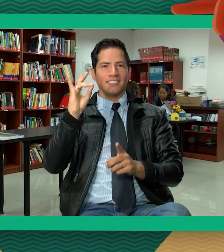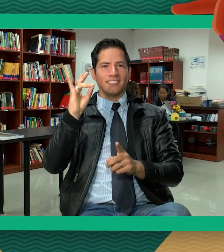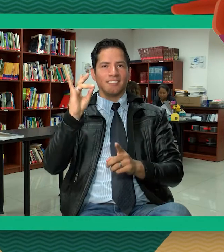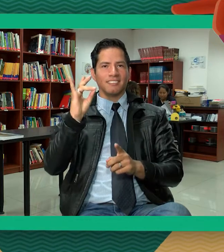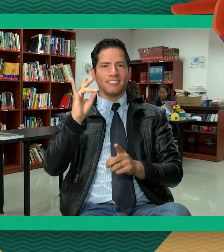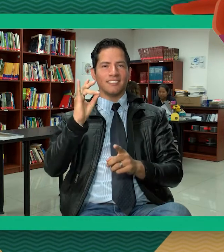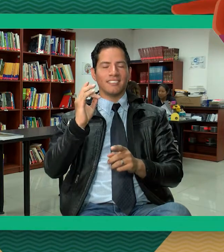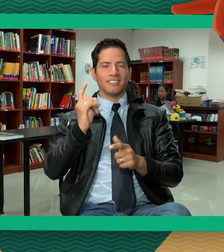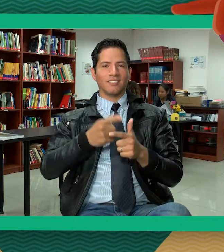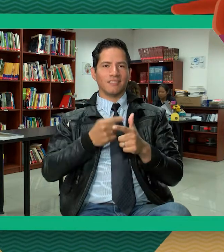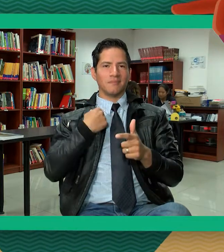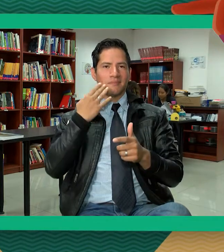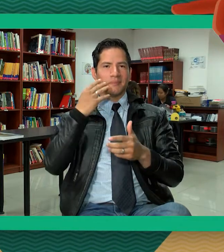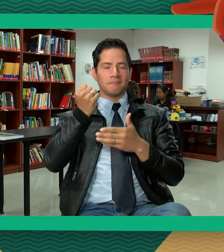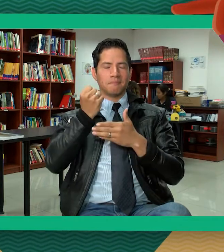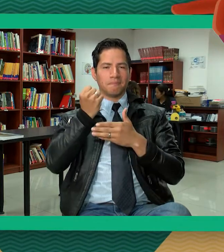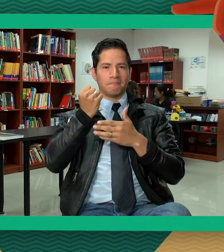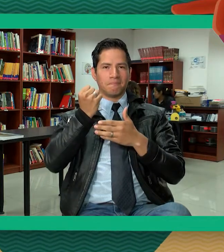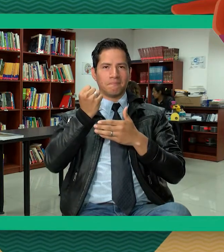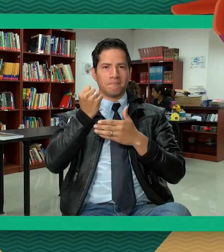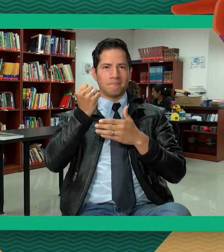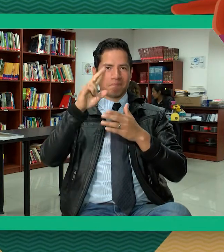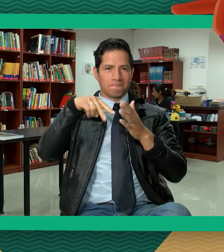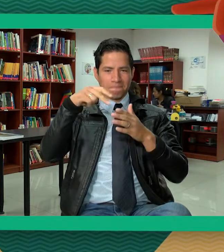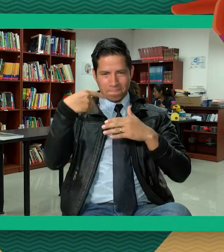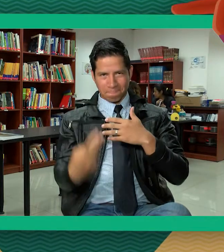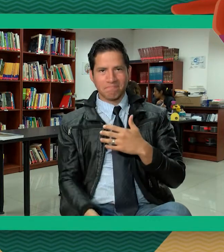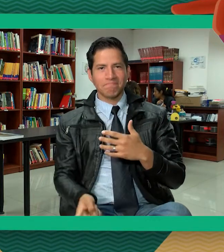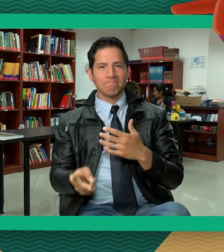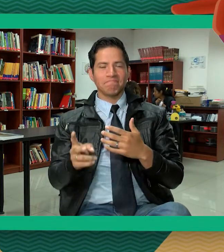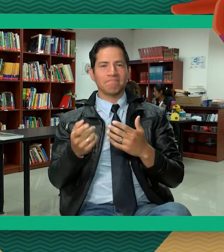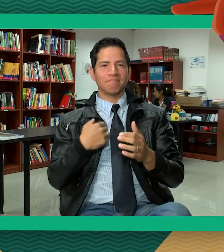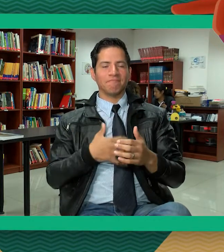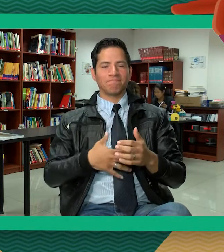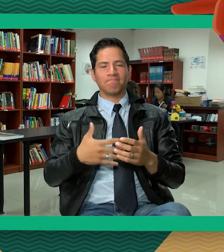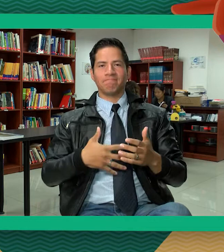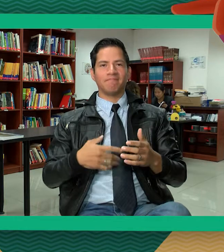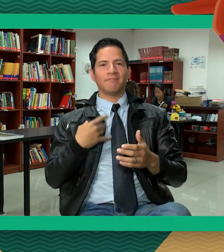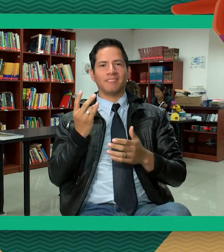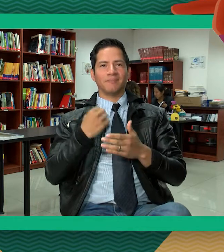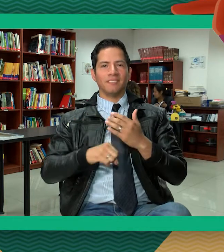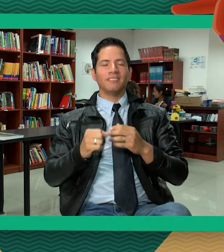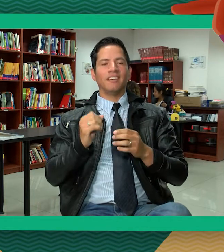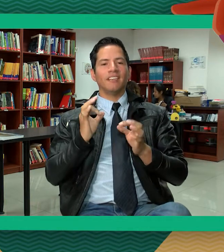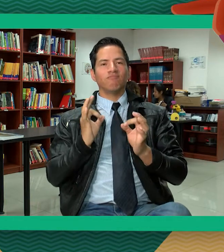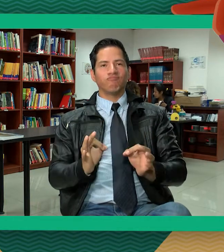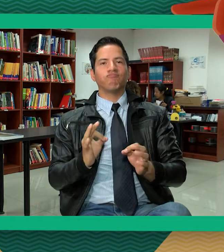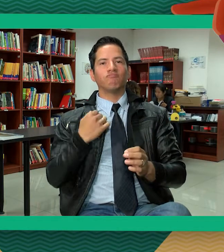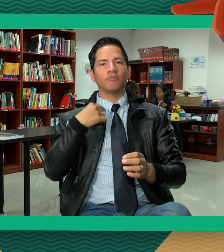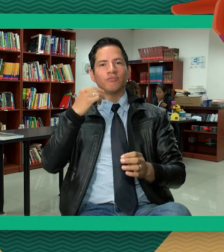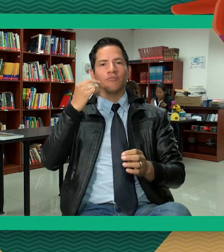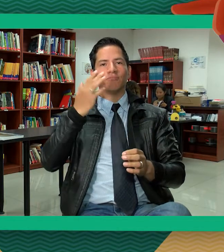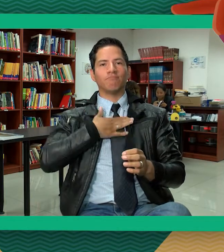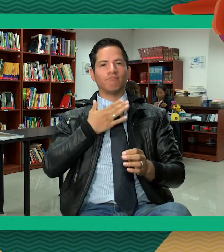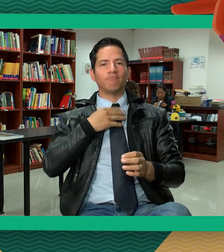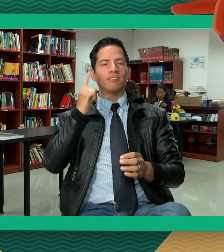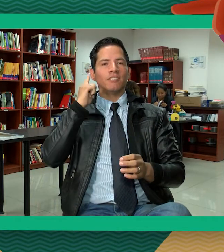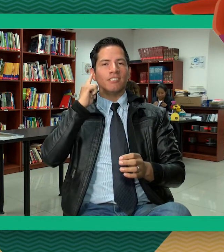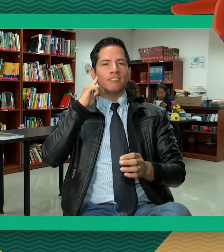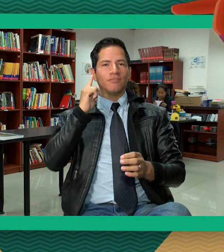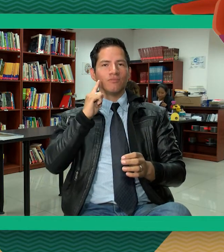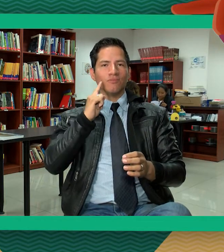Es decir, siete mesino. Y pues parece que mi madre tuvo una caída cuando estaba embarazada.